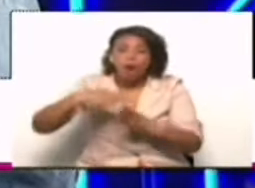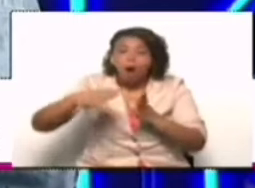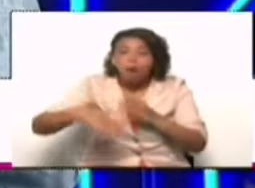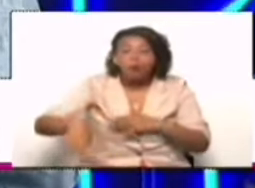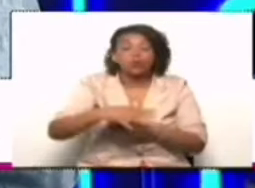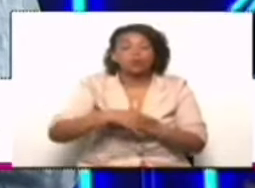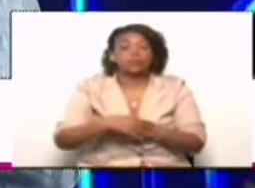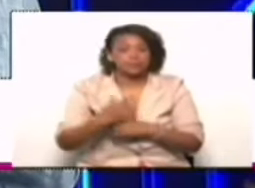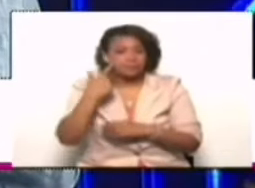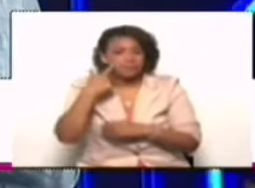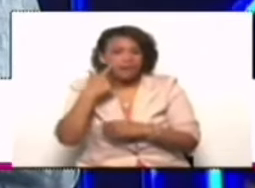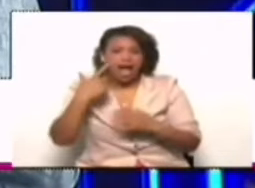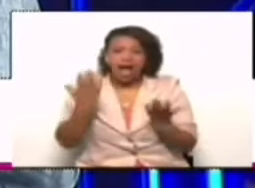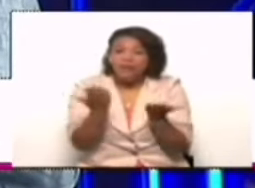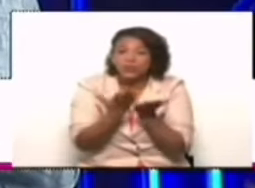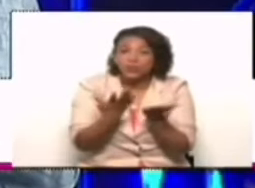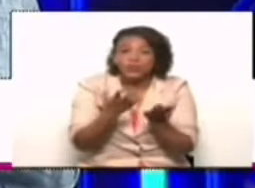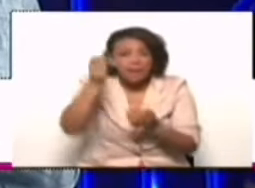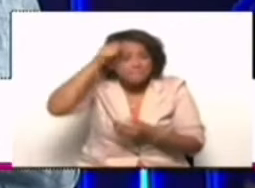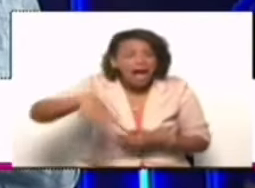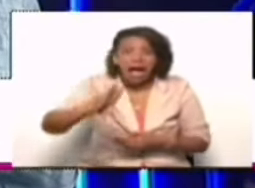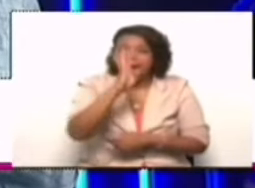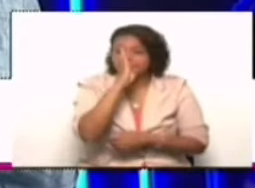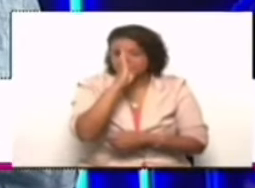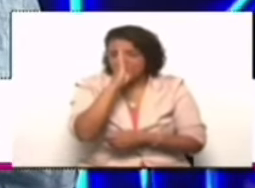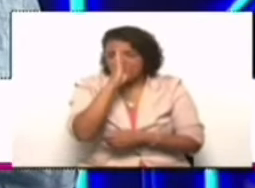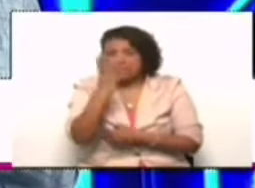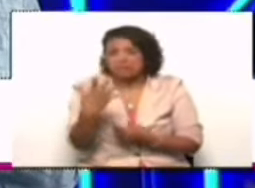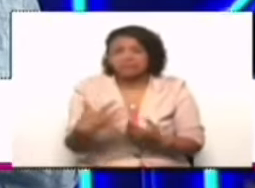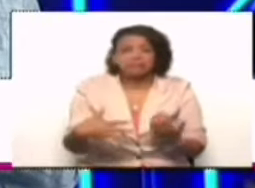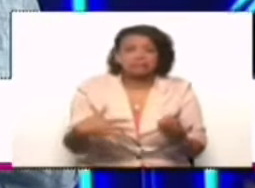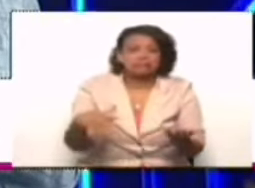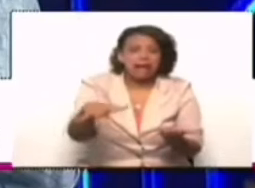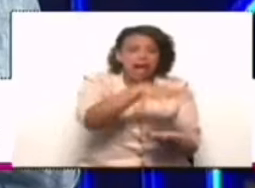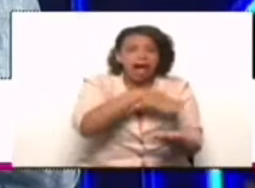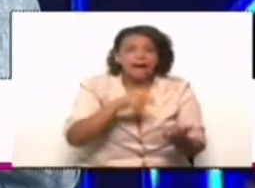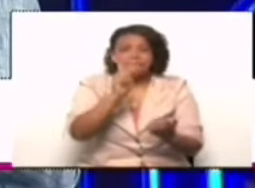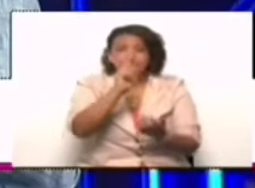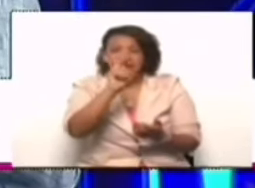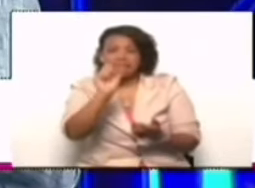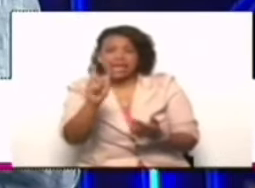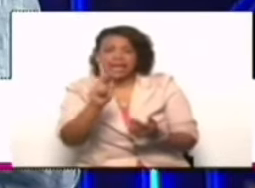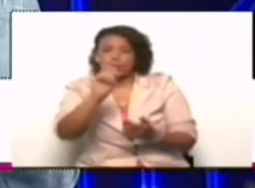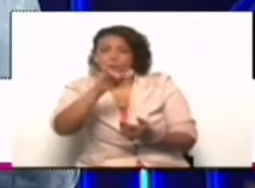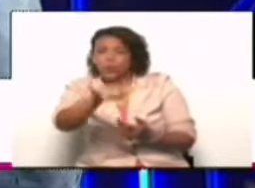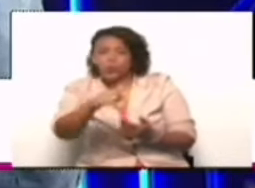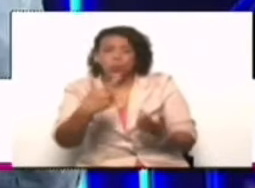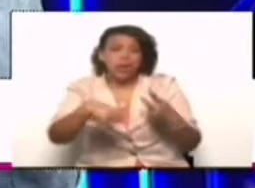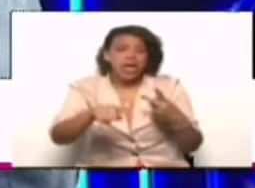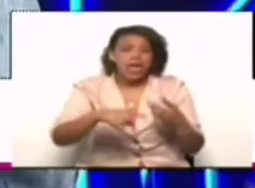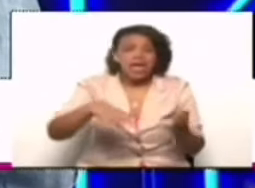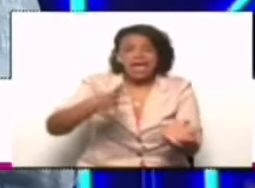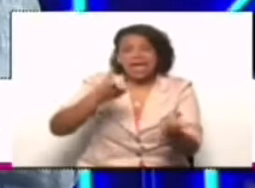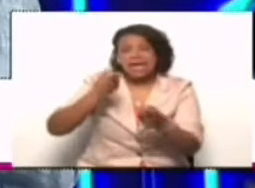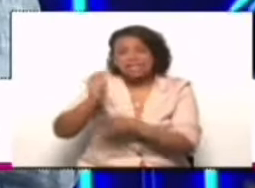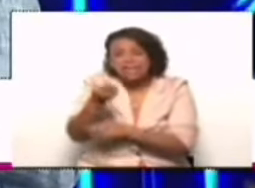escuelas, sobre todo en el llano, en Barinas, en los valles del Tuy, en Higuerote,